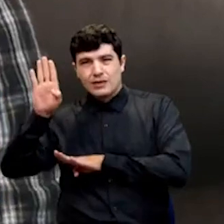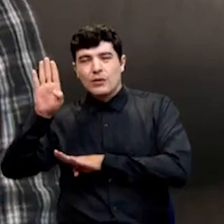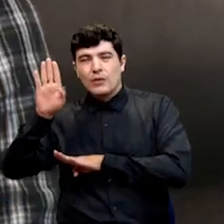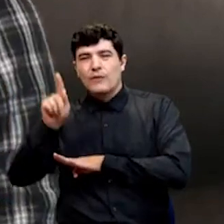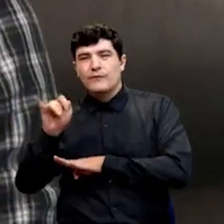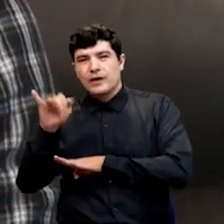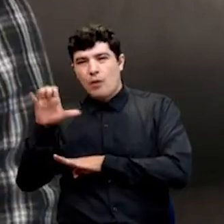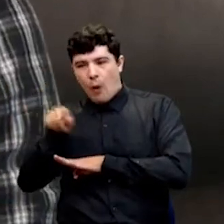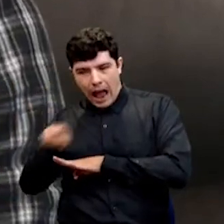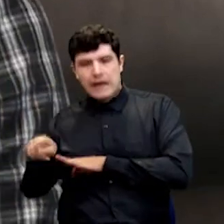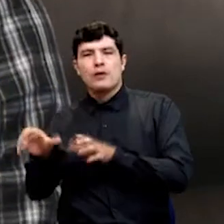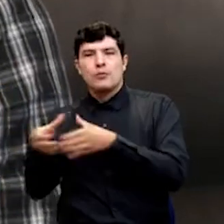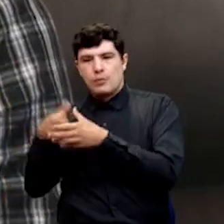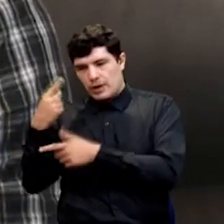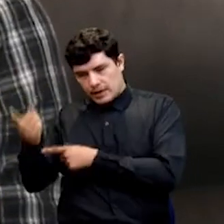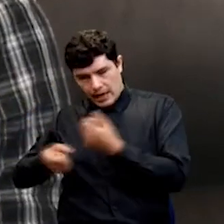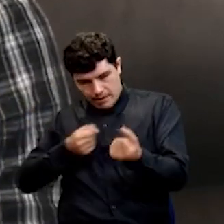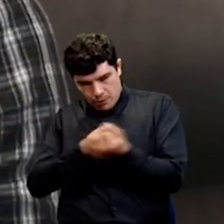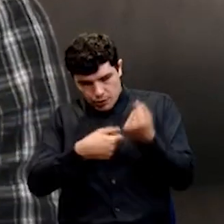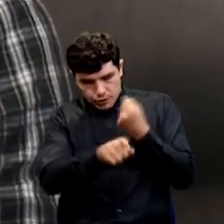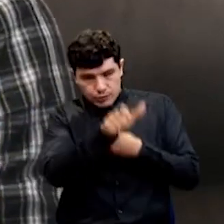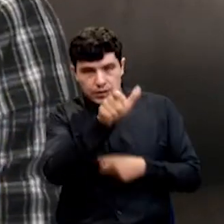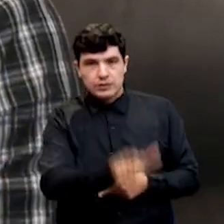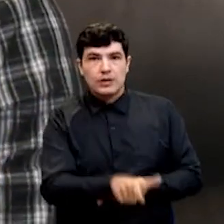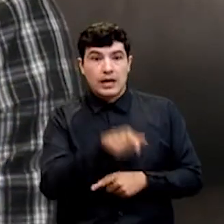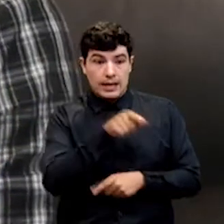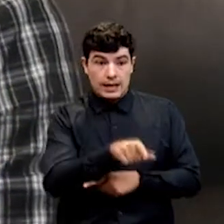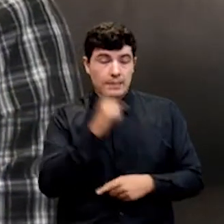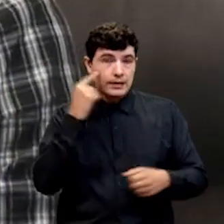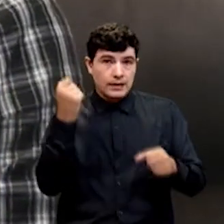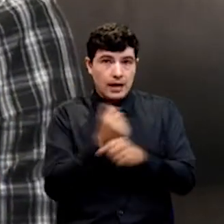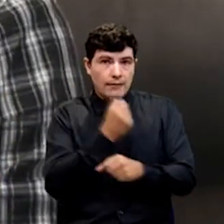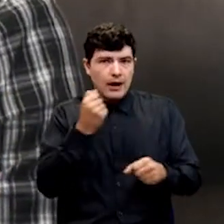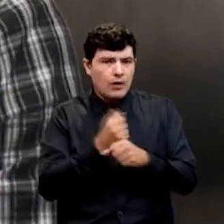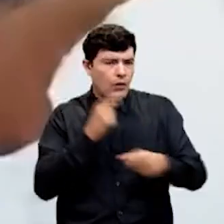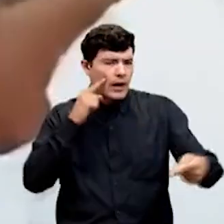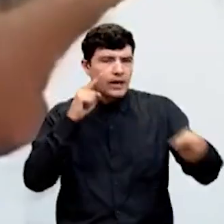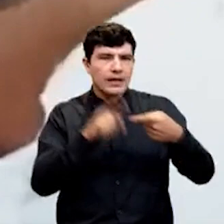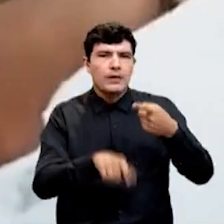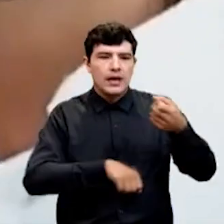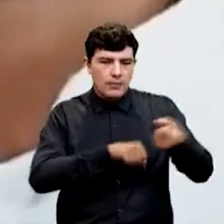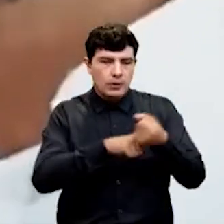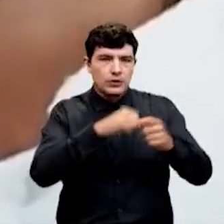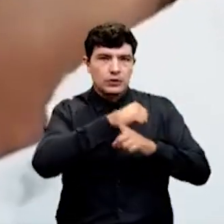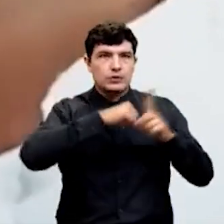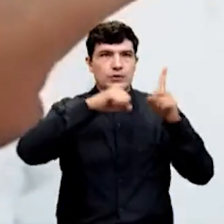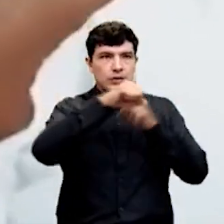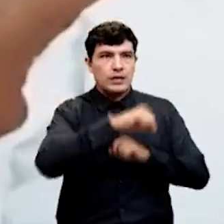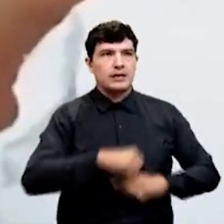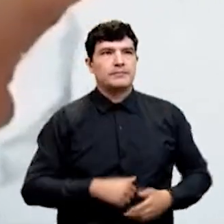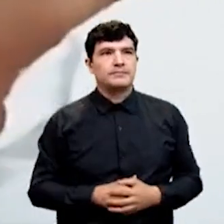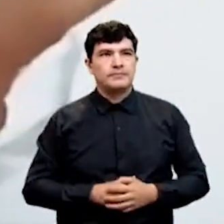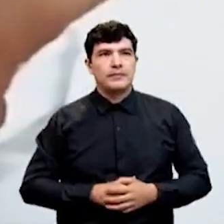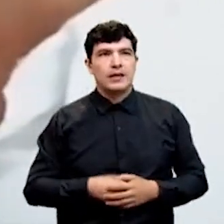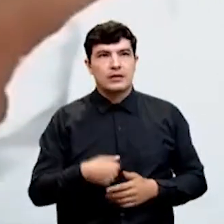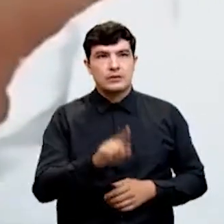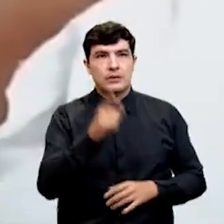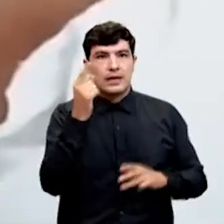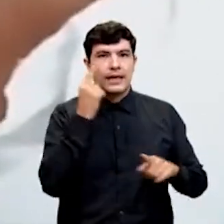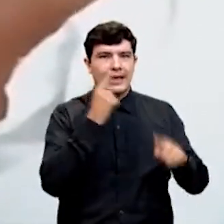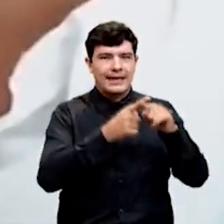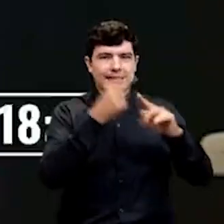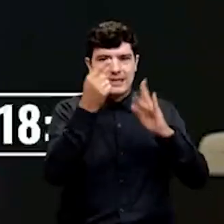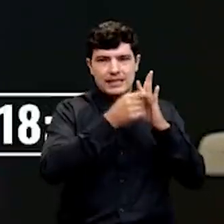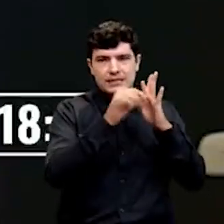Vega trabajará por las causas sociales, legado que le dejó su esposa, la exdiputada Ángela Hernández, que en paz